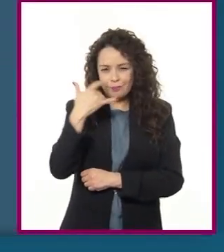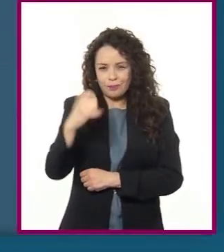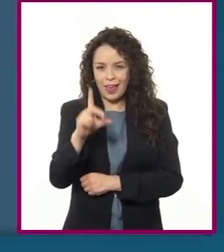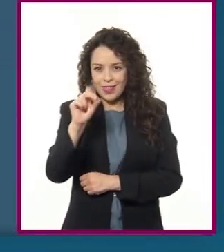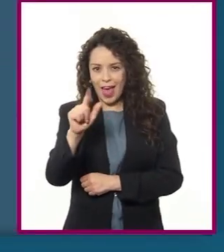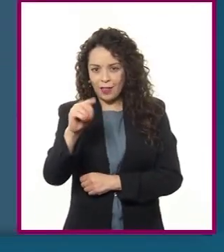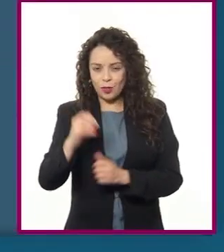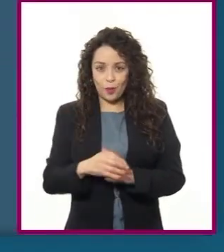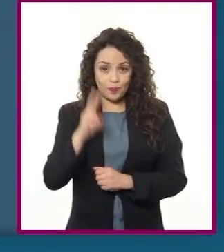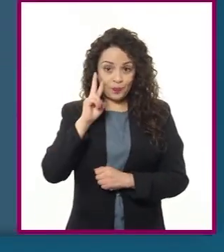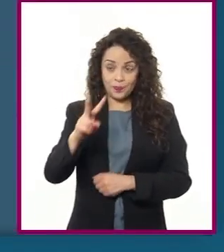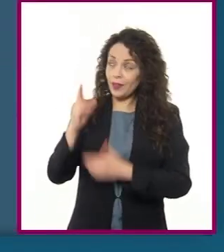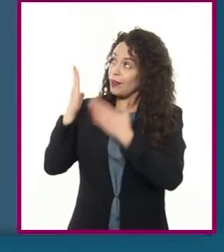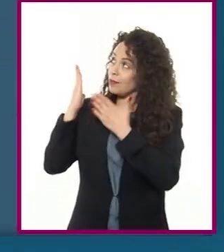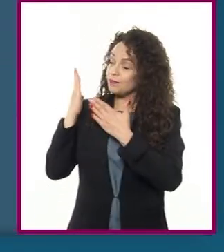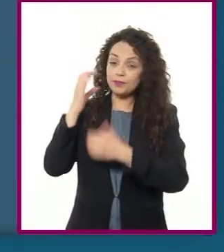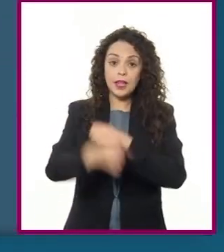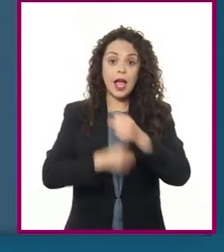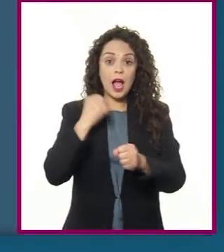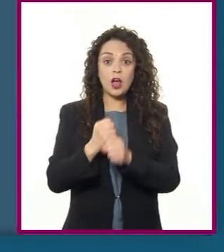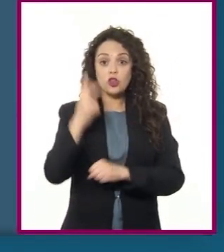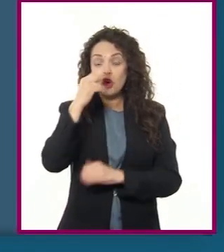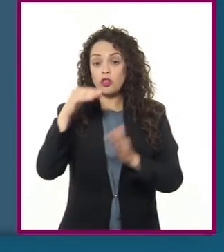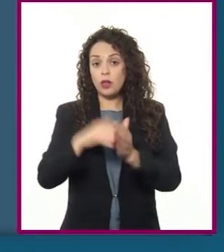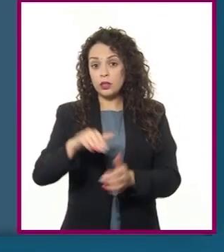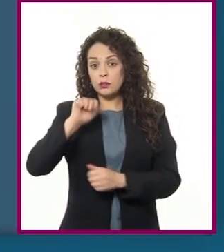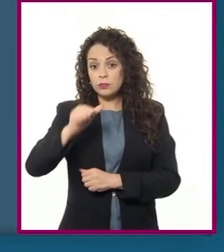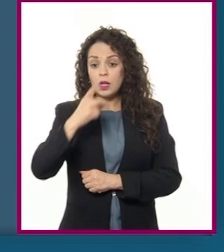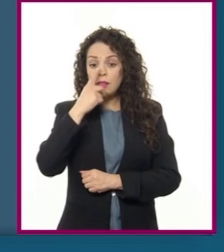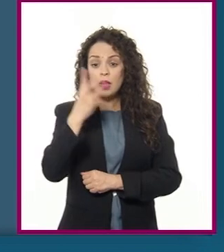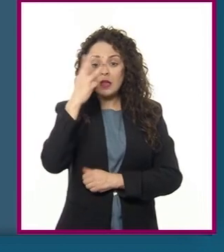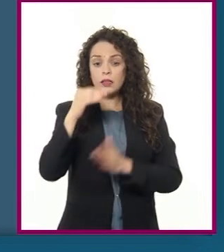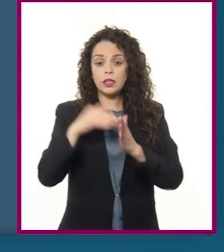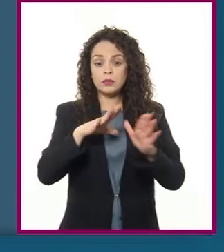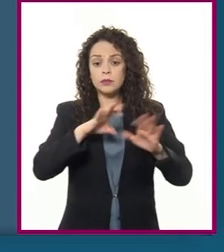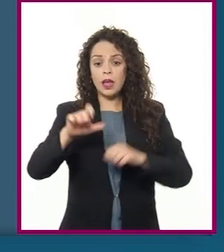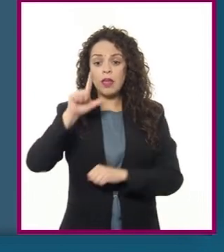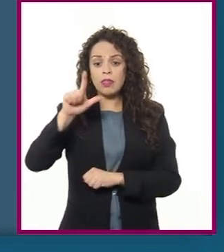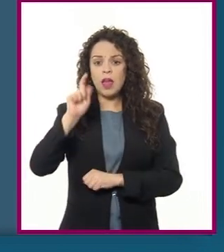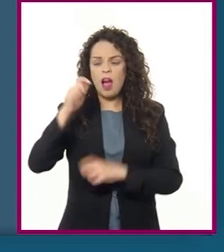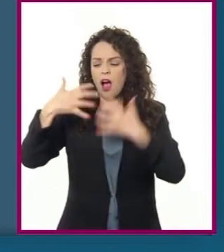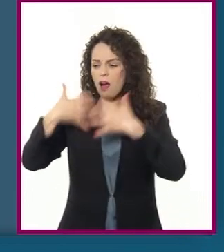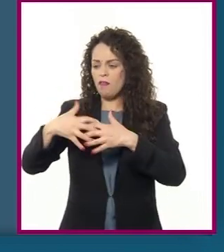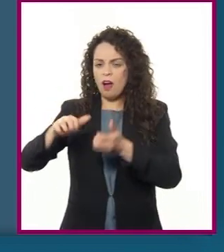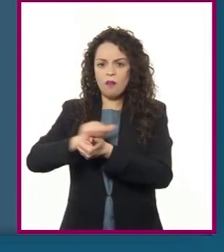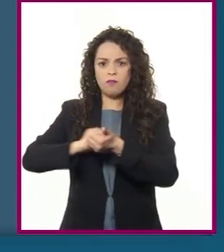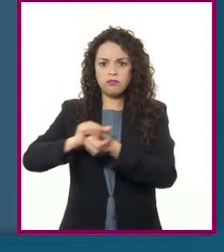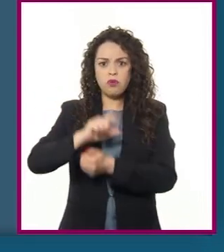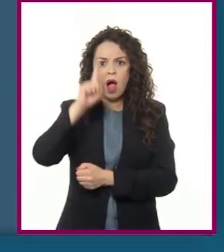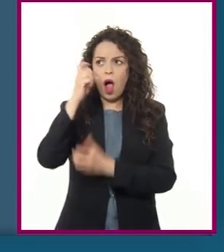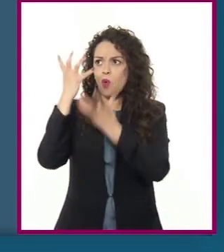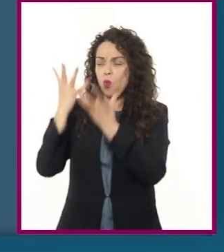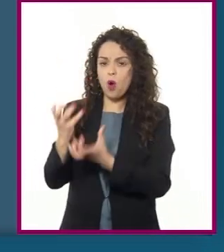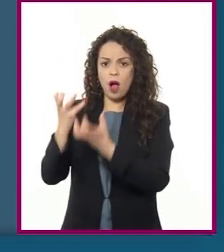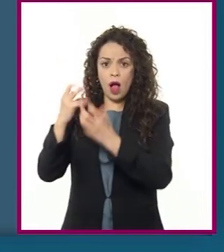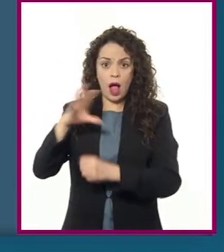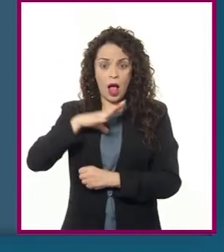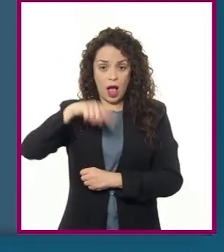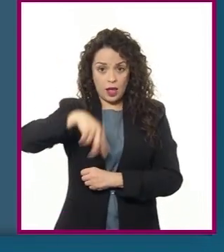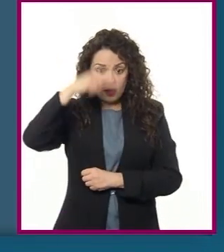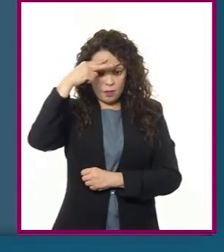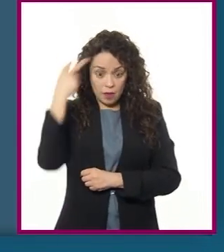En 2016 se reportó que de 3.517 plantas de tratamiento de agua residual existentes en el